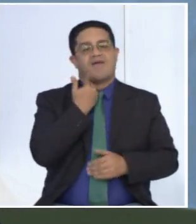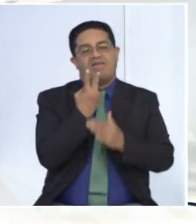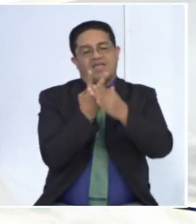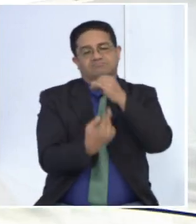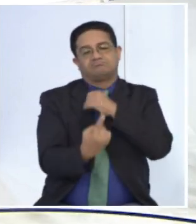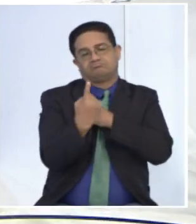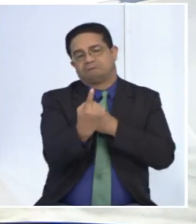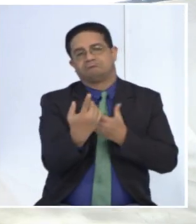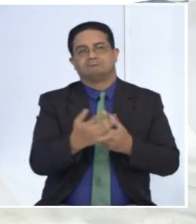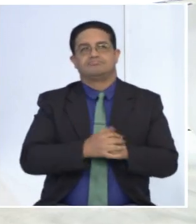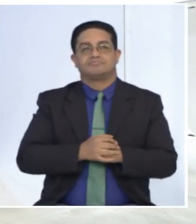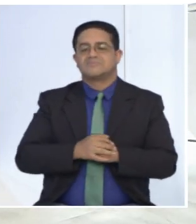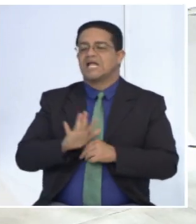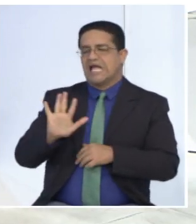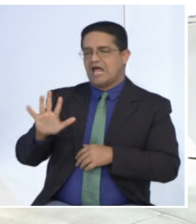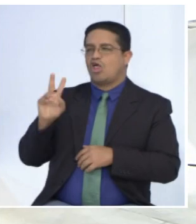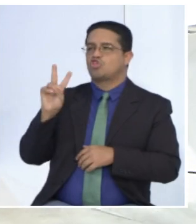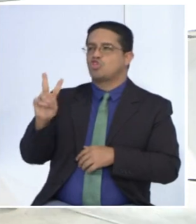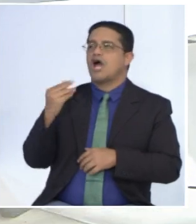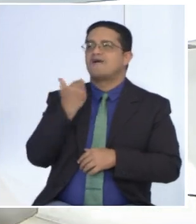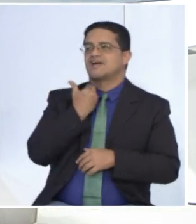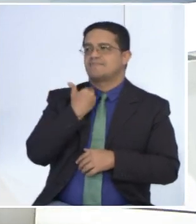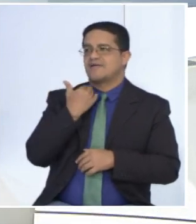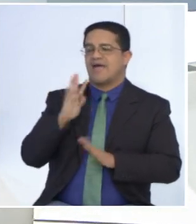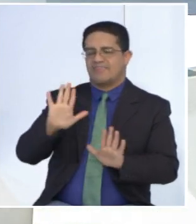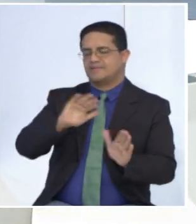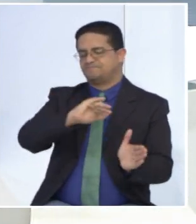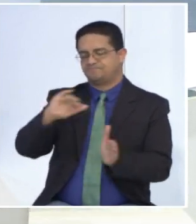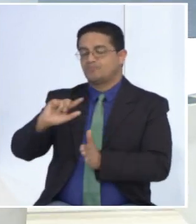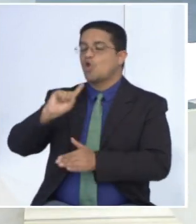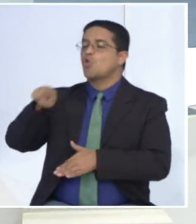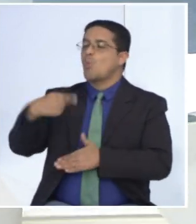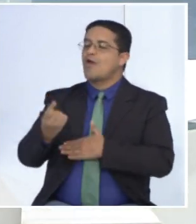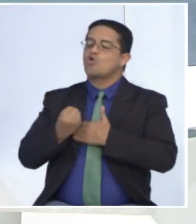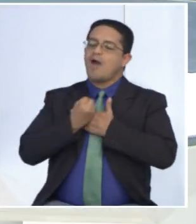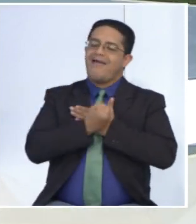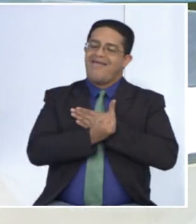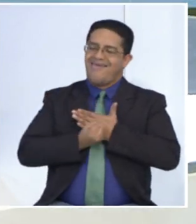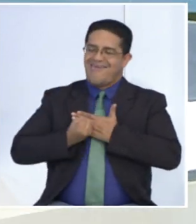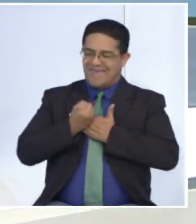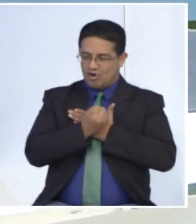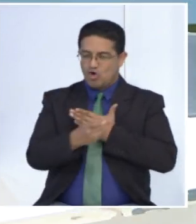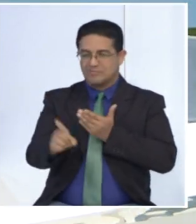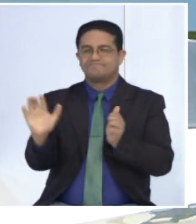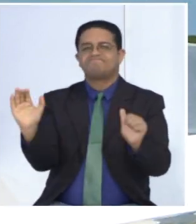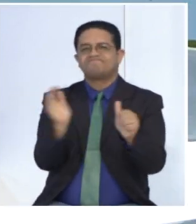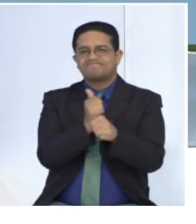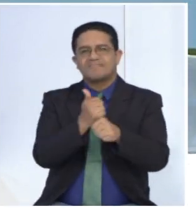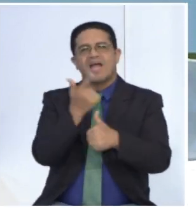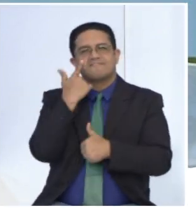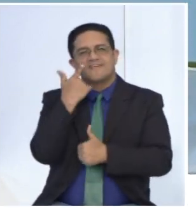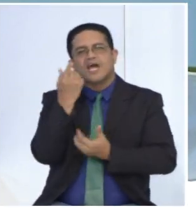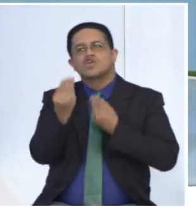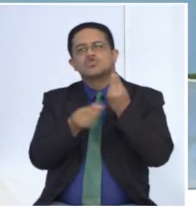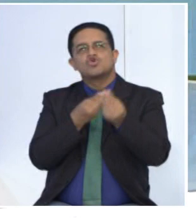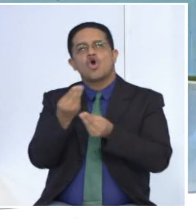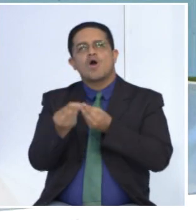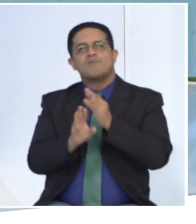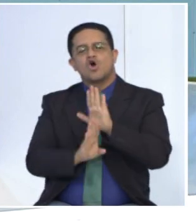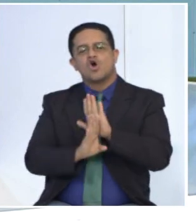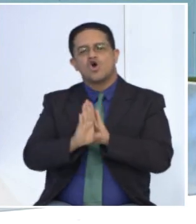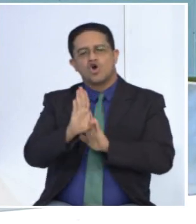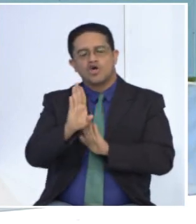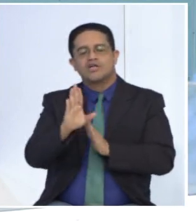patologías combinadas. Doctor, luego de hacerle este eco a este paciente y verificar su evolución, ¿cómo